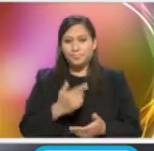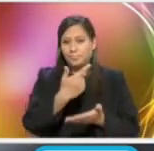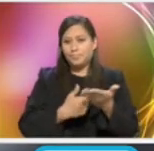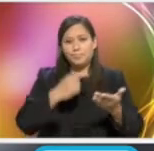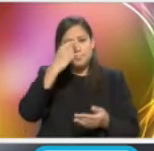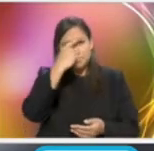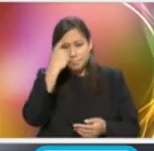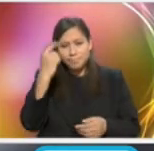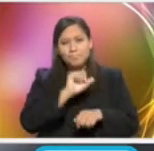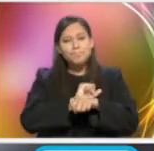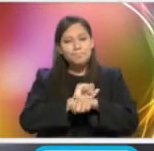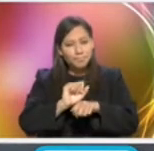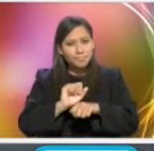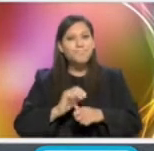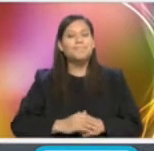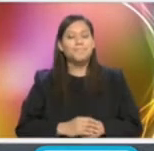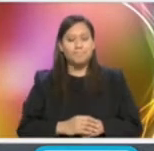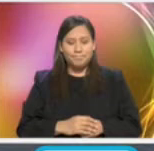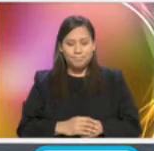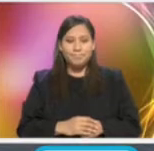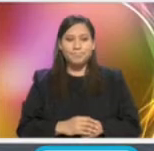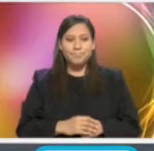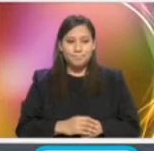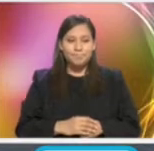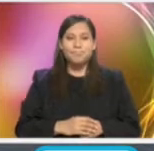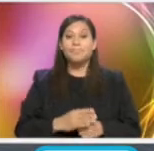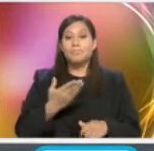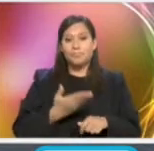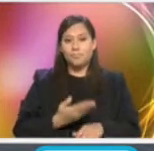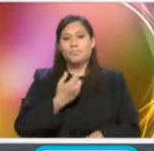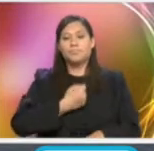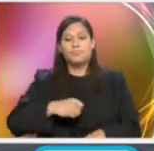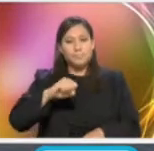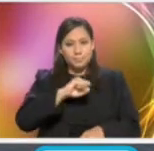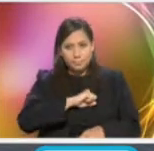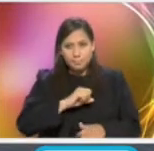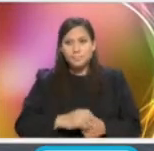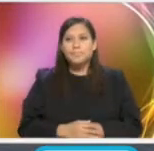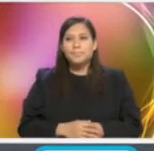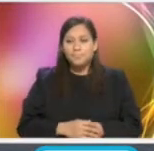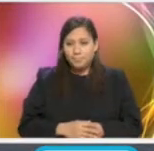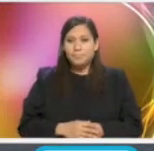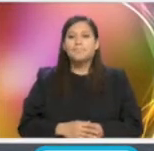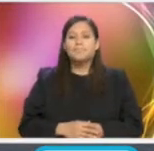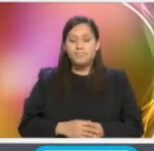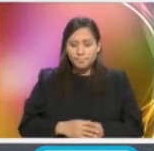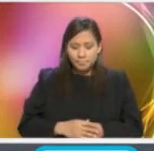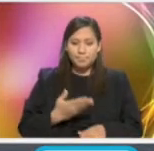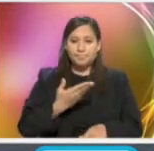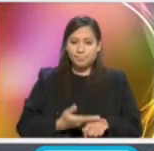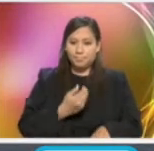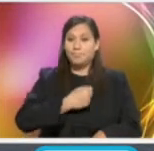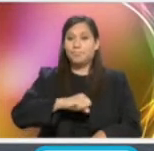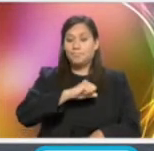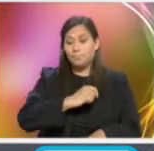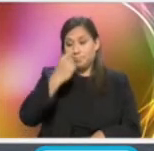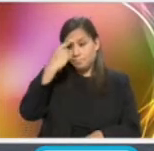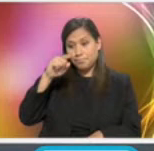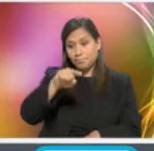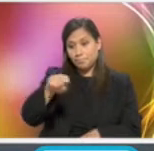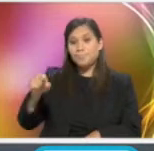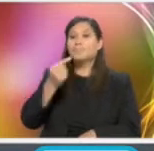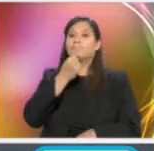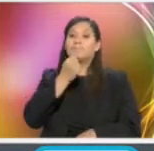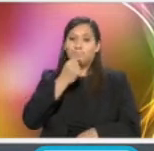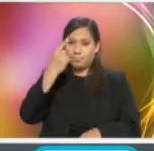Ingredientes fáciles, Fáciles de sencillos encontrar. y muy saludables. Muy saludable, sí. Muy saludable esta receta. Porque hasta para los niños, Sí,